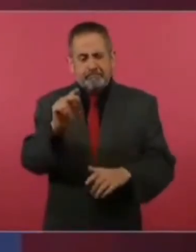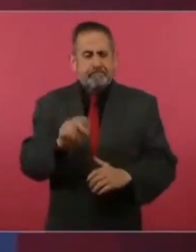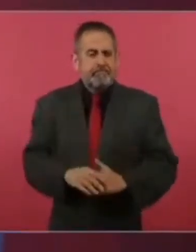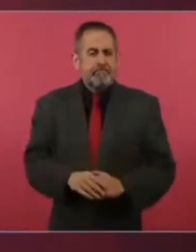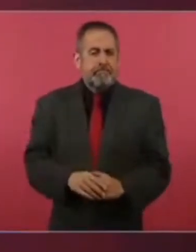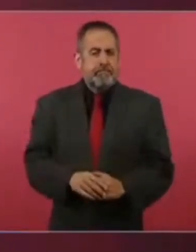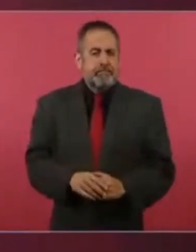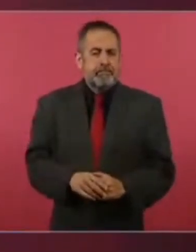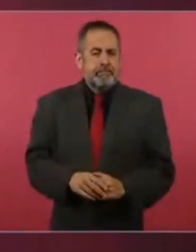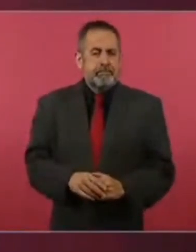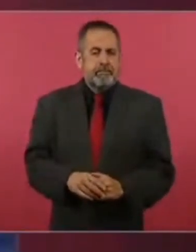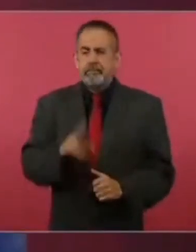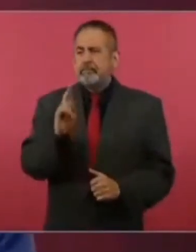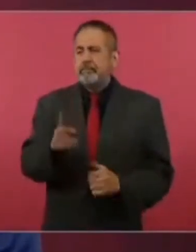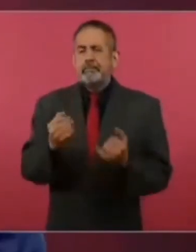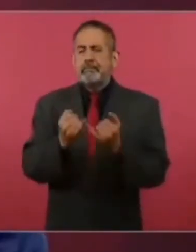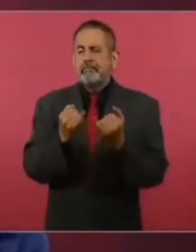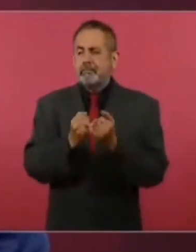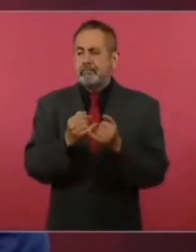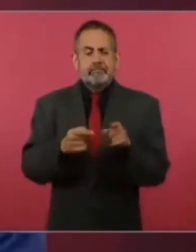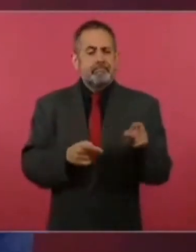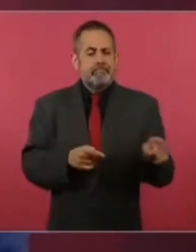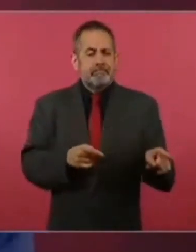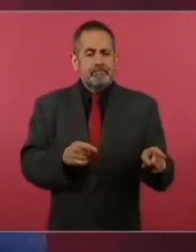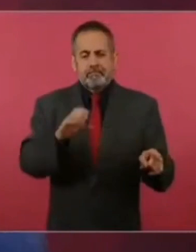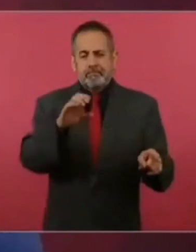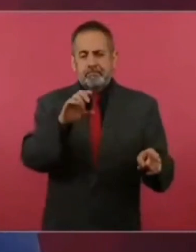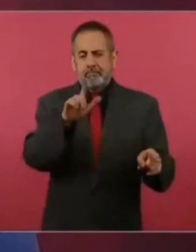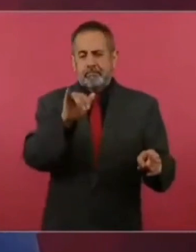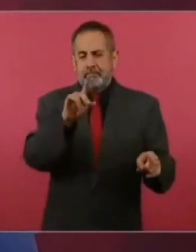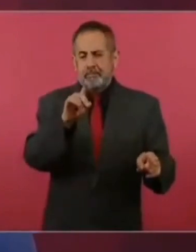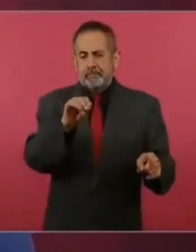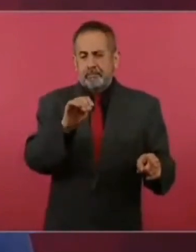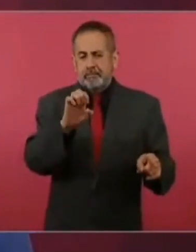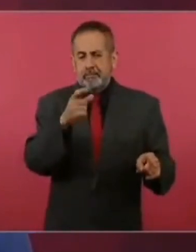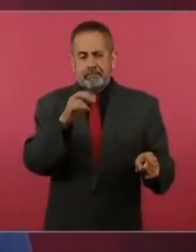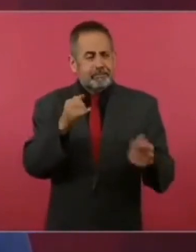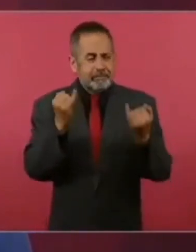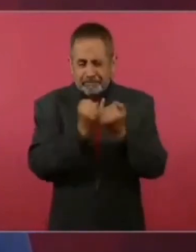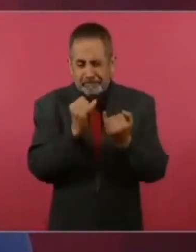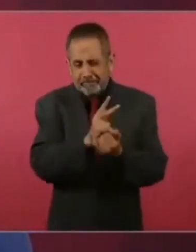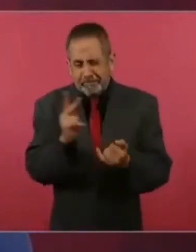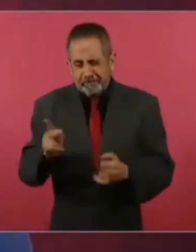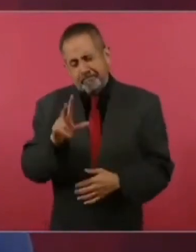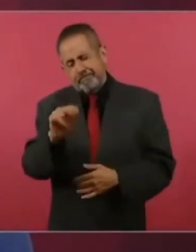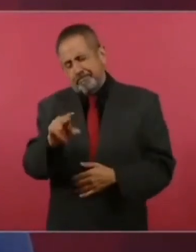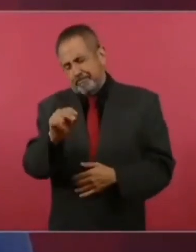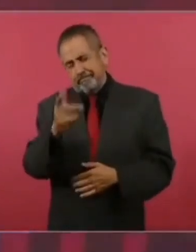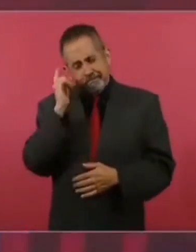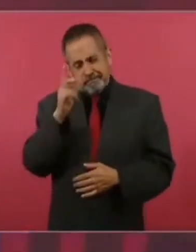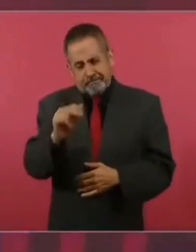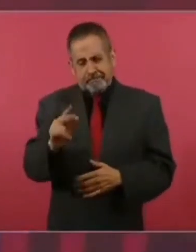que no hagan lo mismo que está haciendo Claudia X. González,